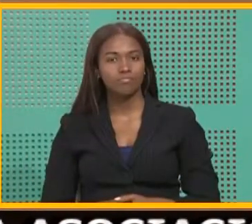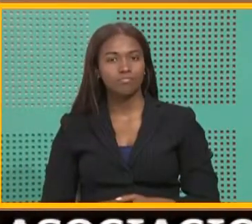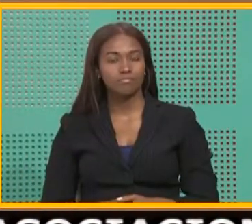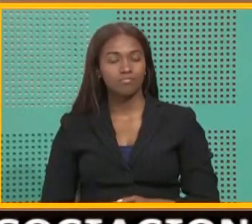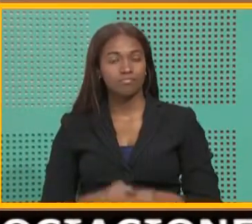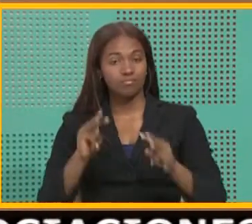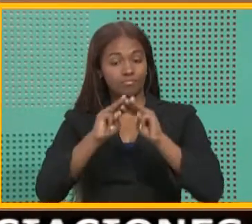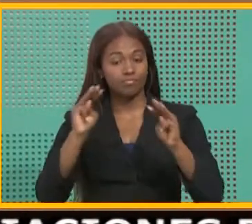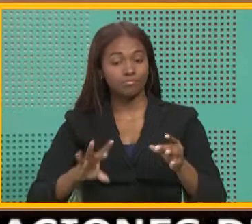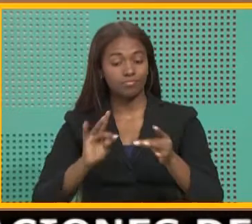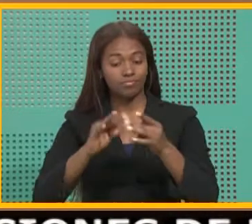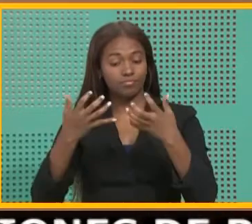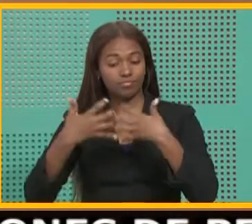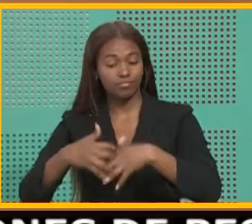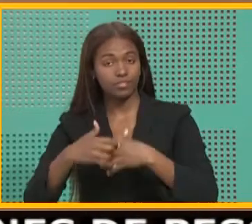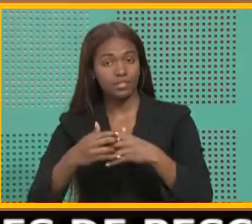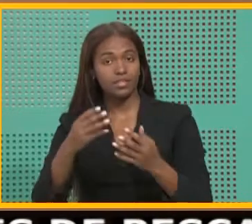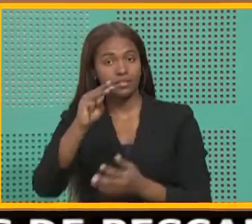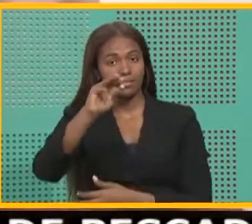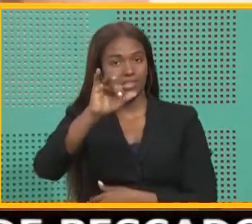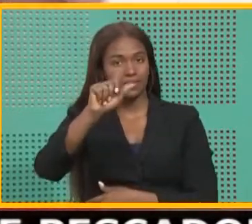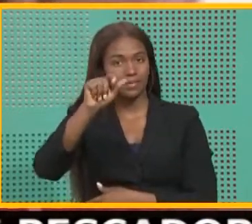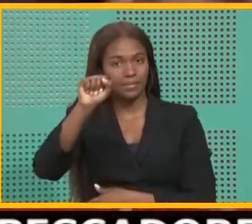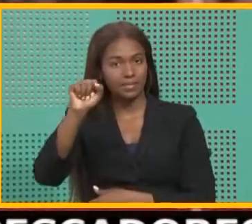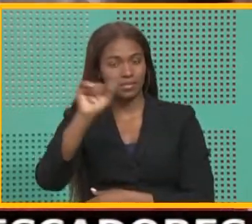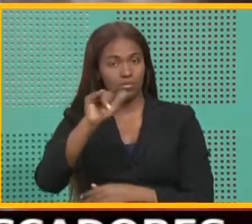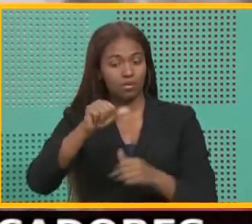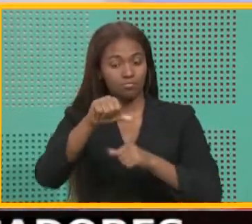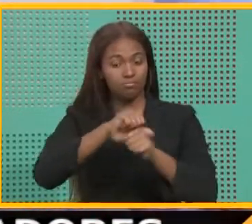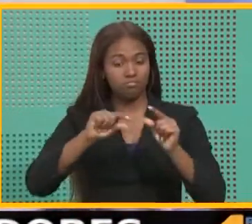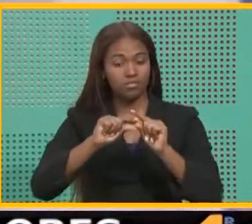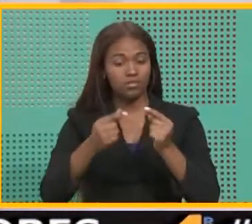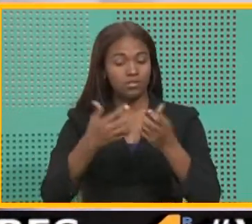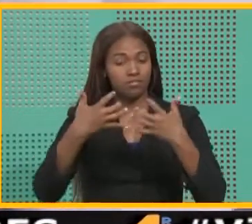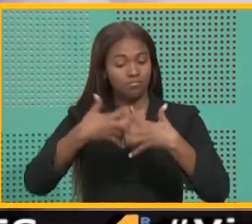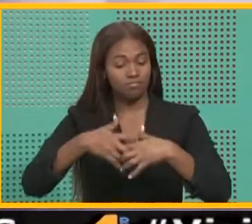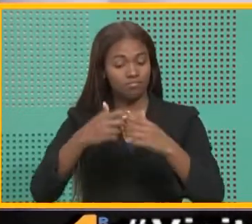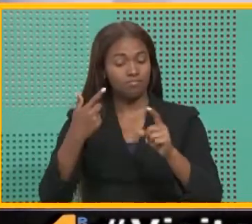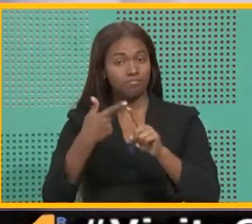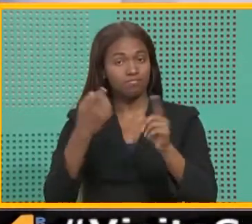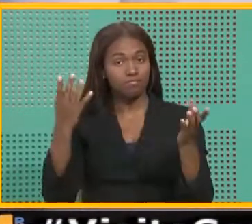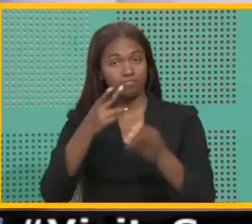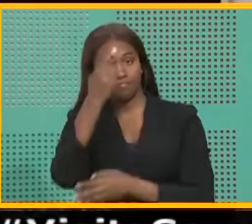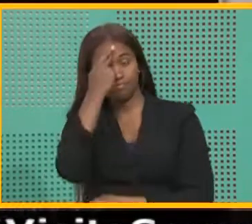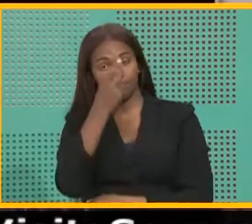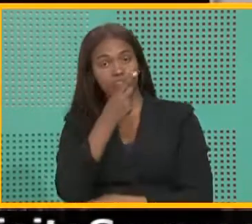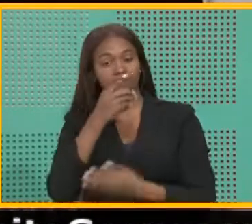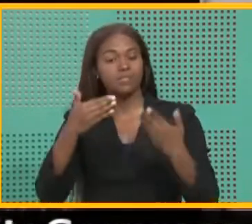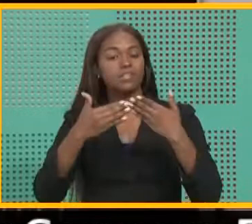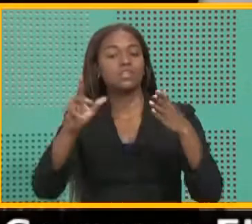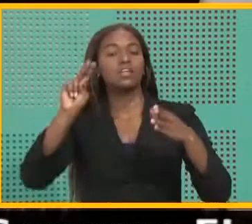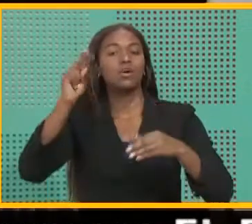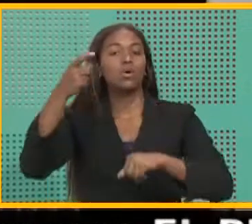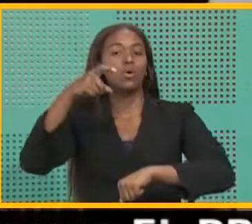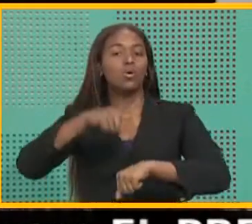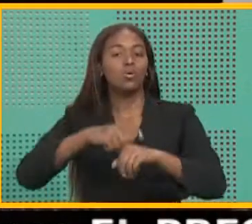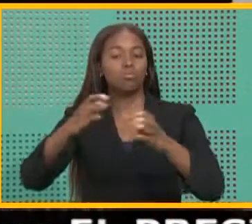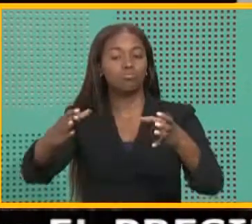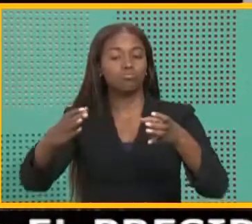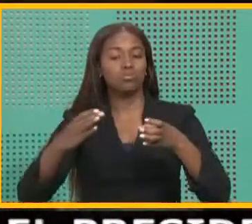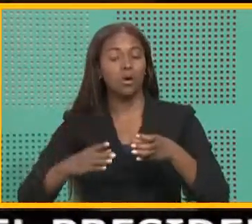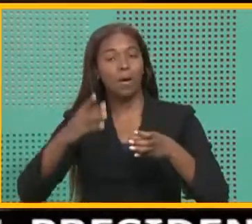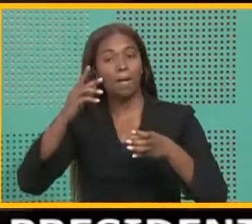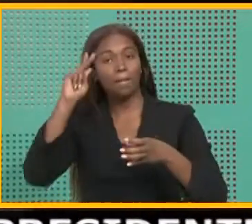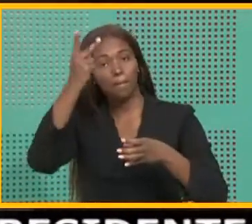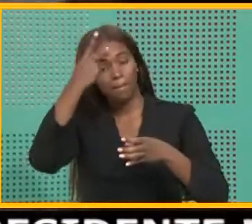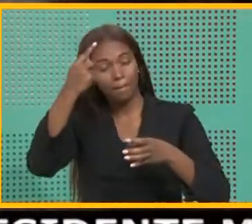El Ministerio de Industria, Comercio y MIPYMES y la Asociación de Industrias de la República Dominicana abrieron la segunda convocatoria pública para